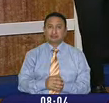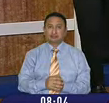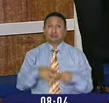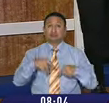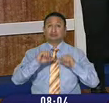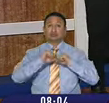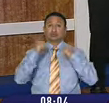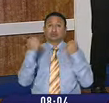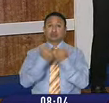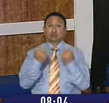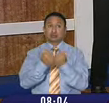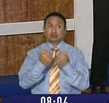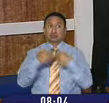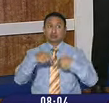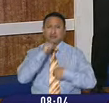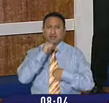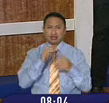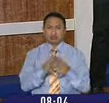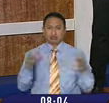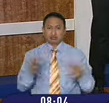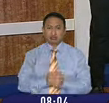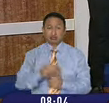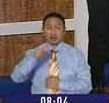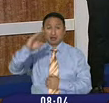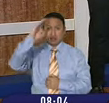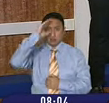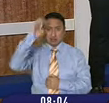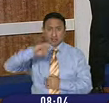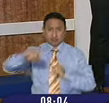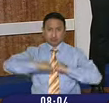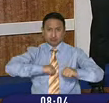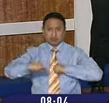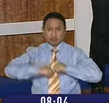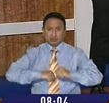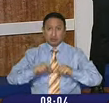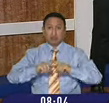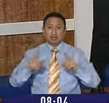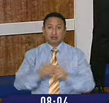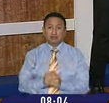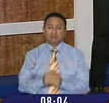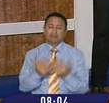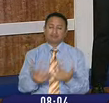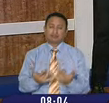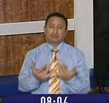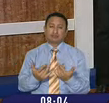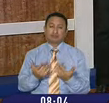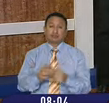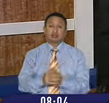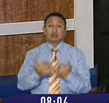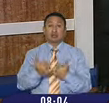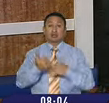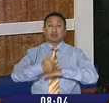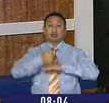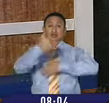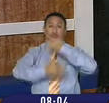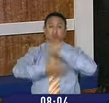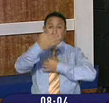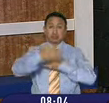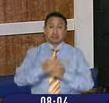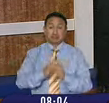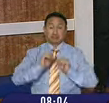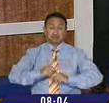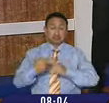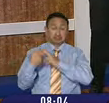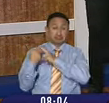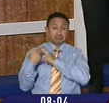en el fondo de la sociedad. Hay mucho que hacer. Y bueno, la policía hace su trabajo, sin embargo, pues esperamos también que el ámbito judicial, la función judicial, haga lo